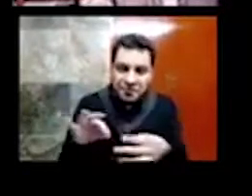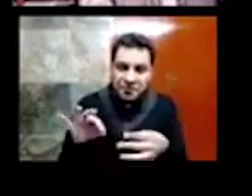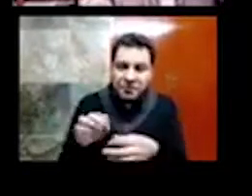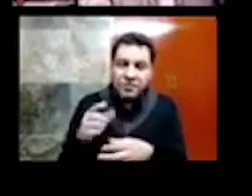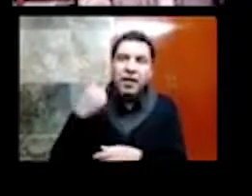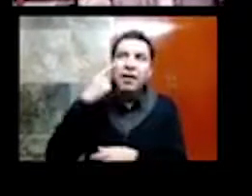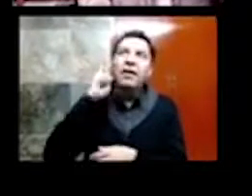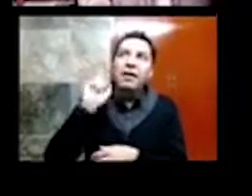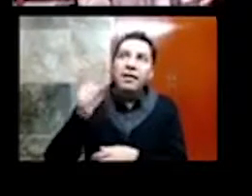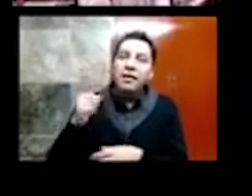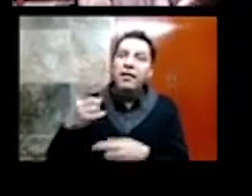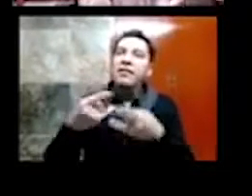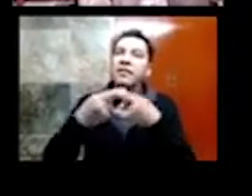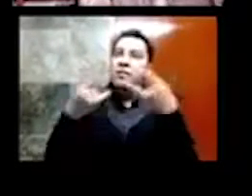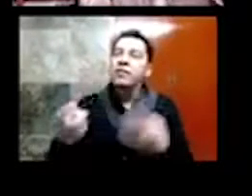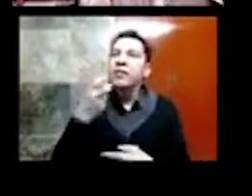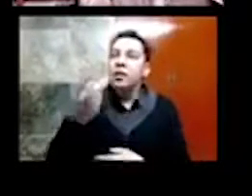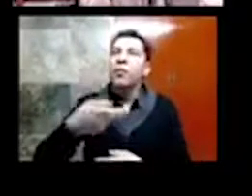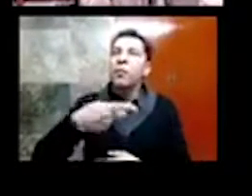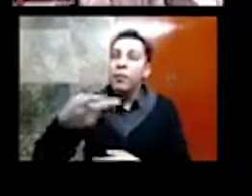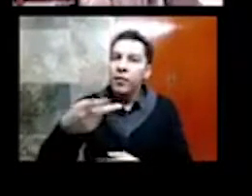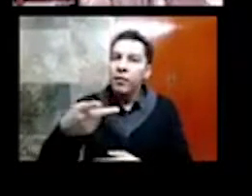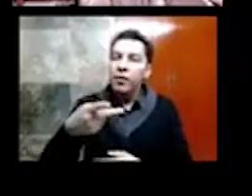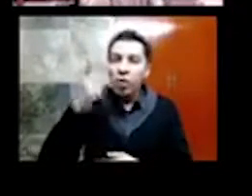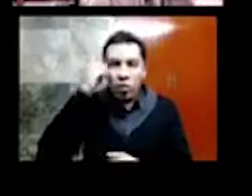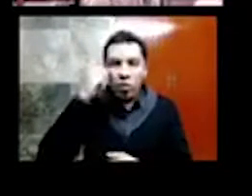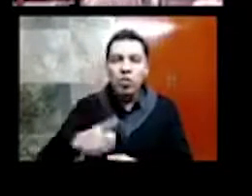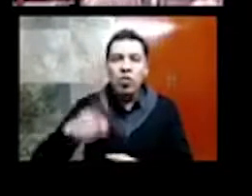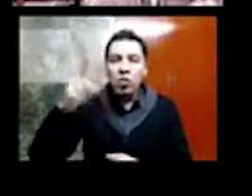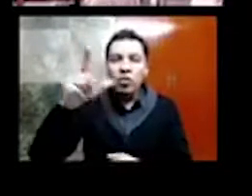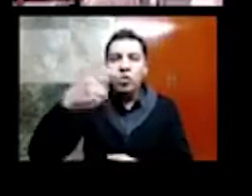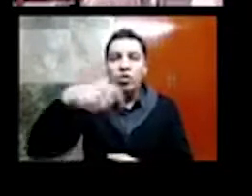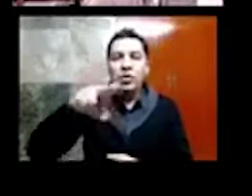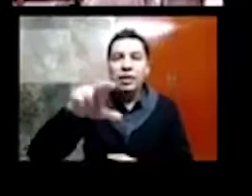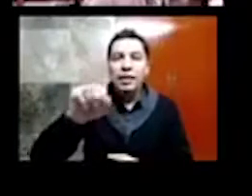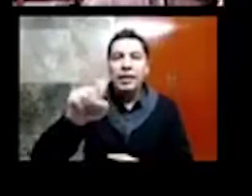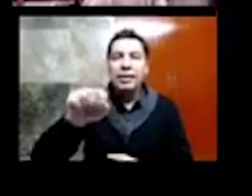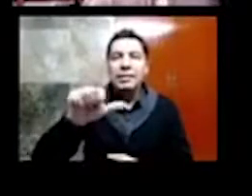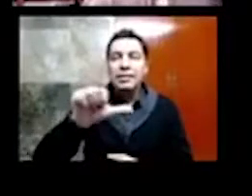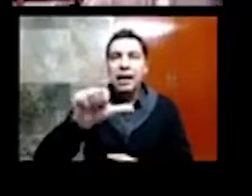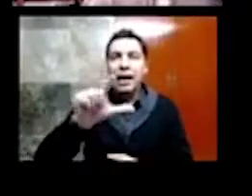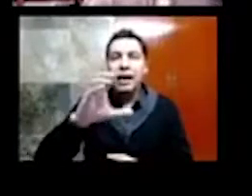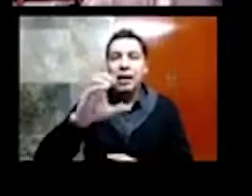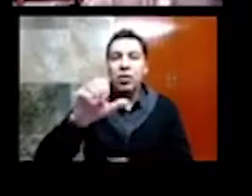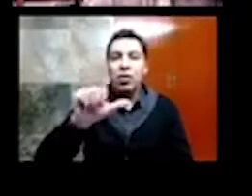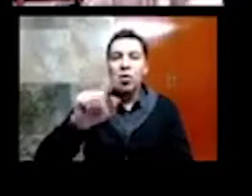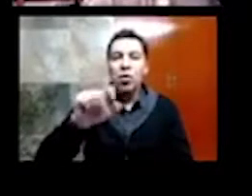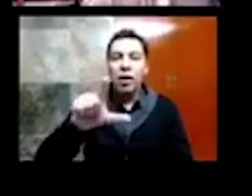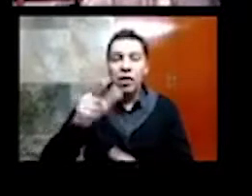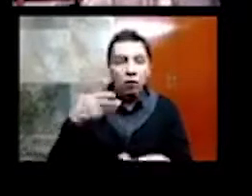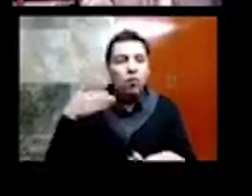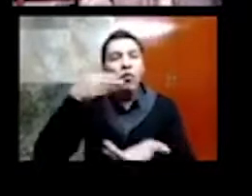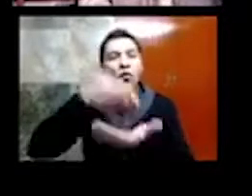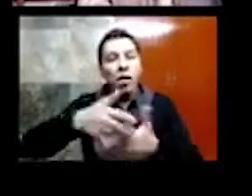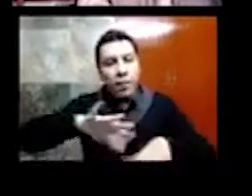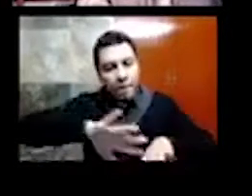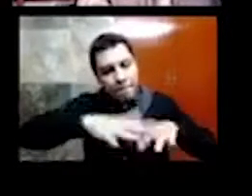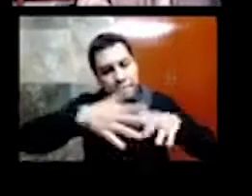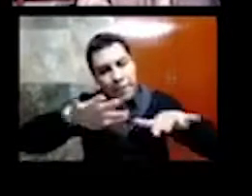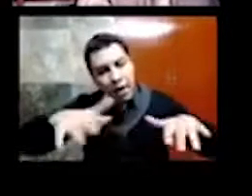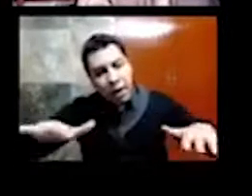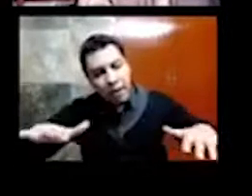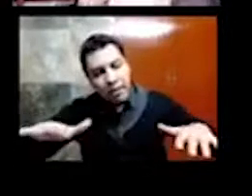la leyenda hablaba de un Quetzalcóatl que había ido al mar y se había convertido en el lucero de la